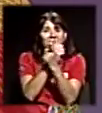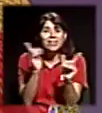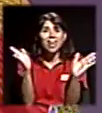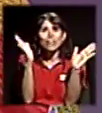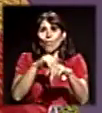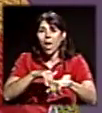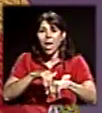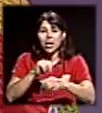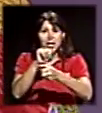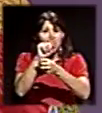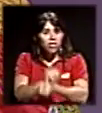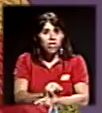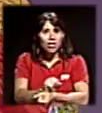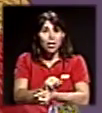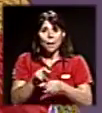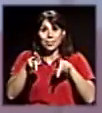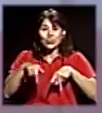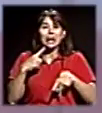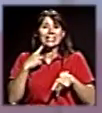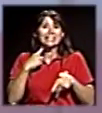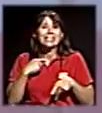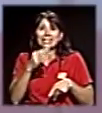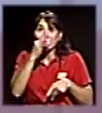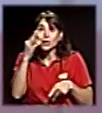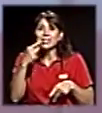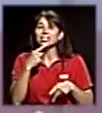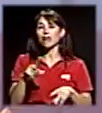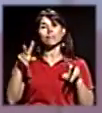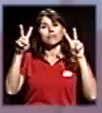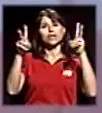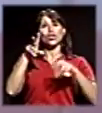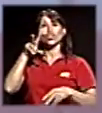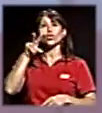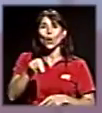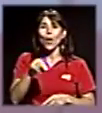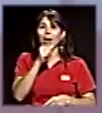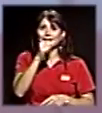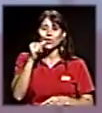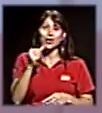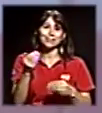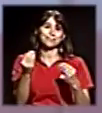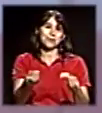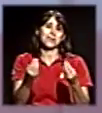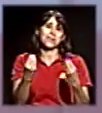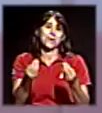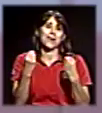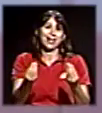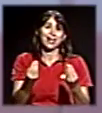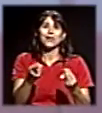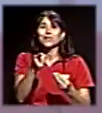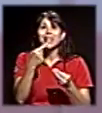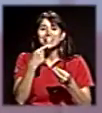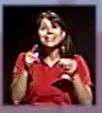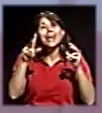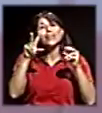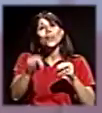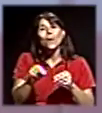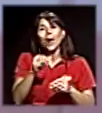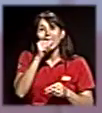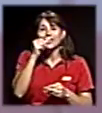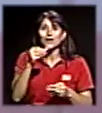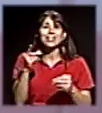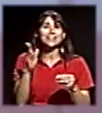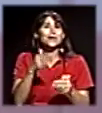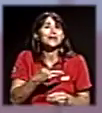drogas es un verdadero disparate toda esa campaña que hubo de di no a las drogas bueno no sirvió absolutamente nada para empezar el